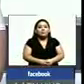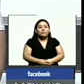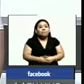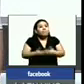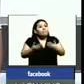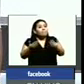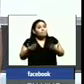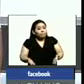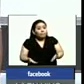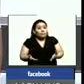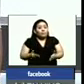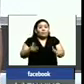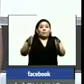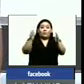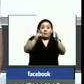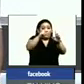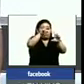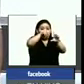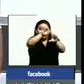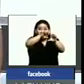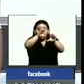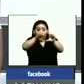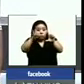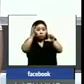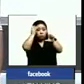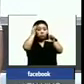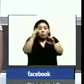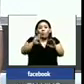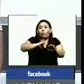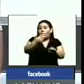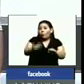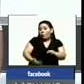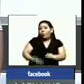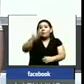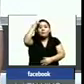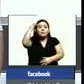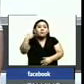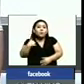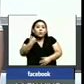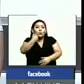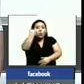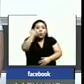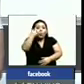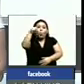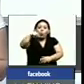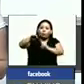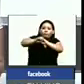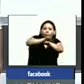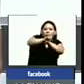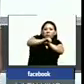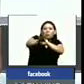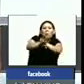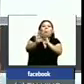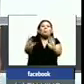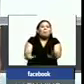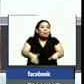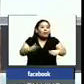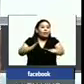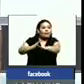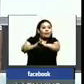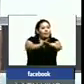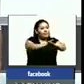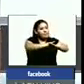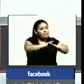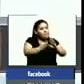Y tras las alarmantes cifras de los casos de embarazos de niñas y adolescentes, hoy fue lanzada una campaña que busca prevenir que